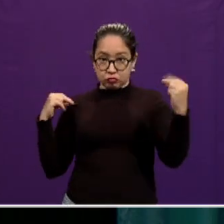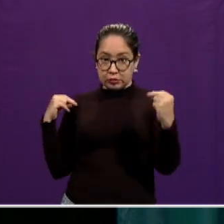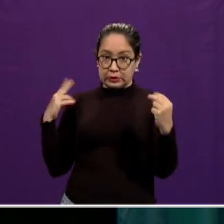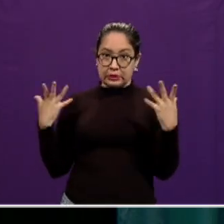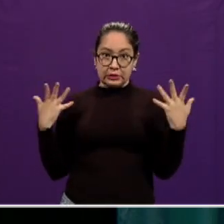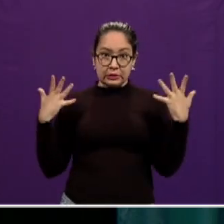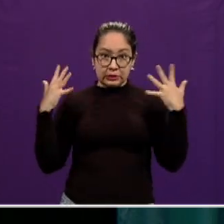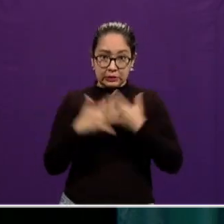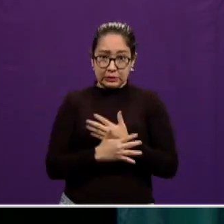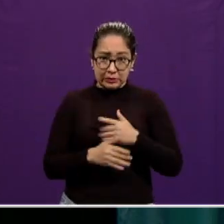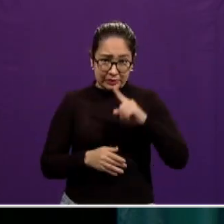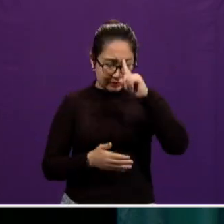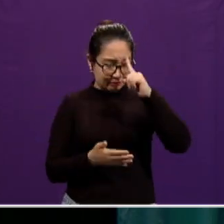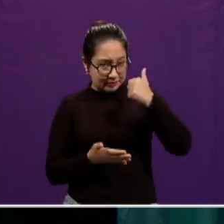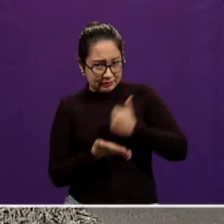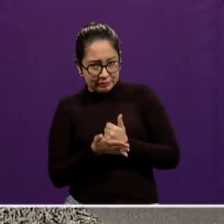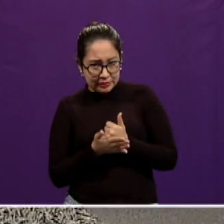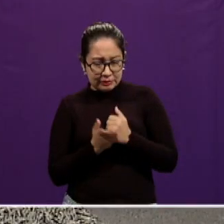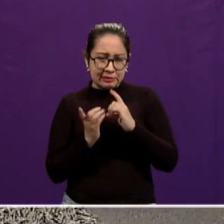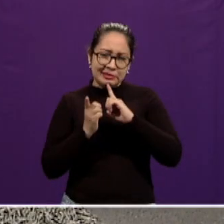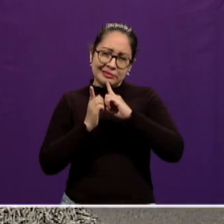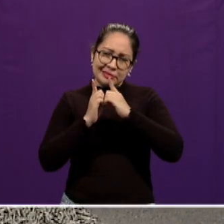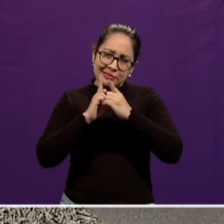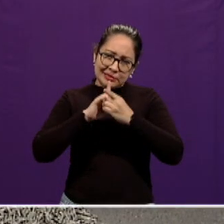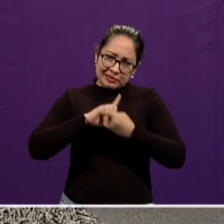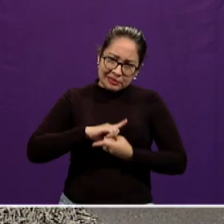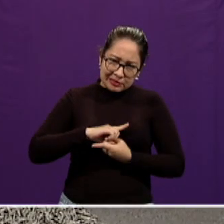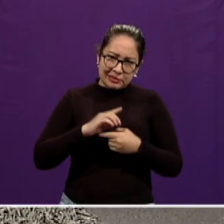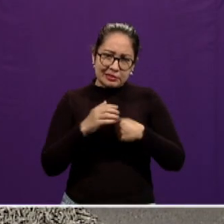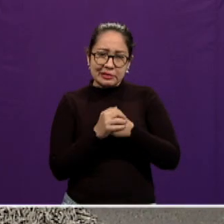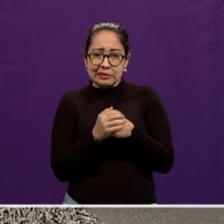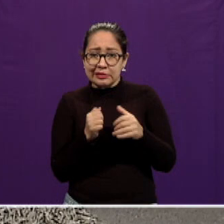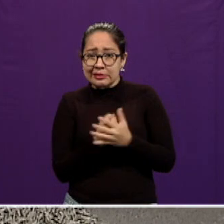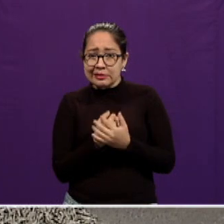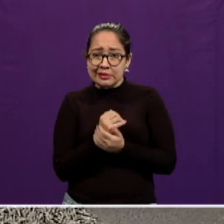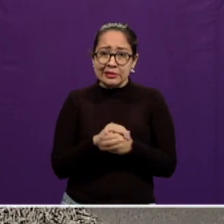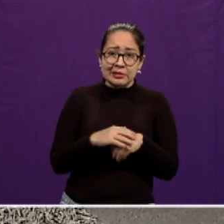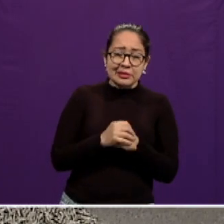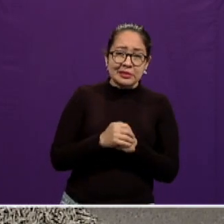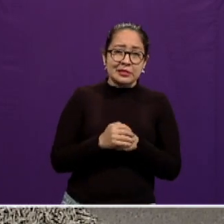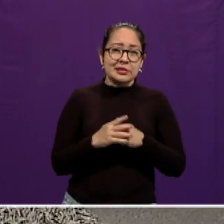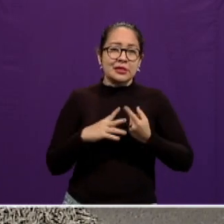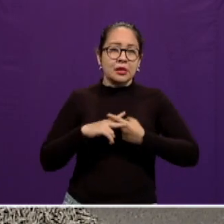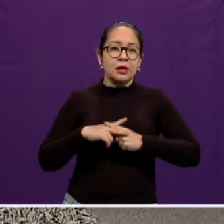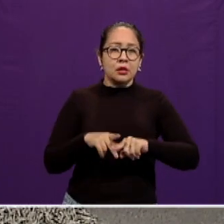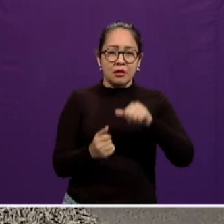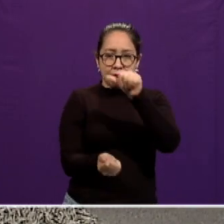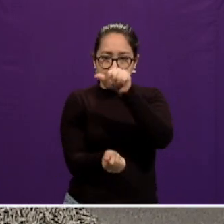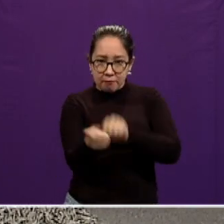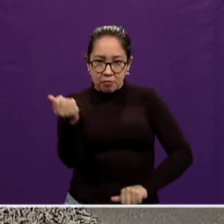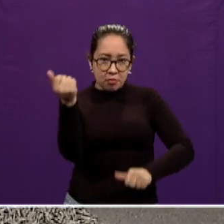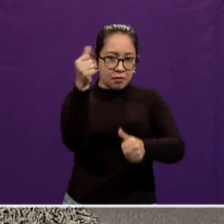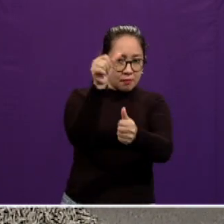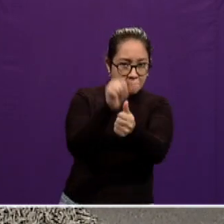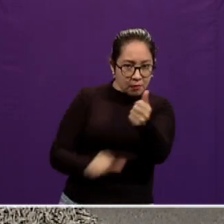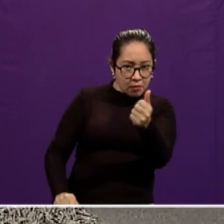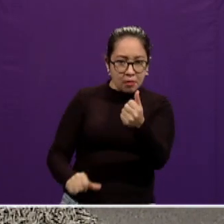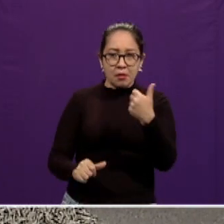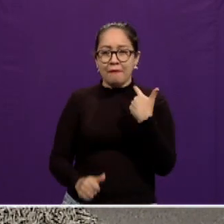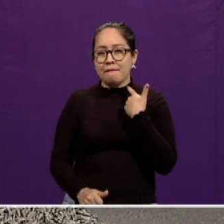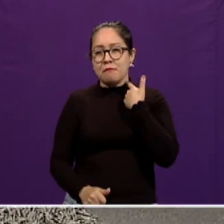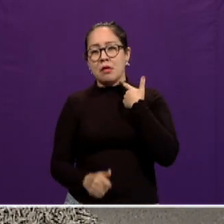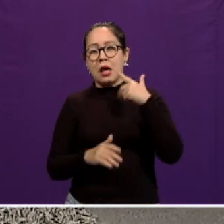qué hacer con eso. Entonces, viene la depresión, viene la ansiedad, o vienen estos intentos suicidas en esta impulsividad de los